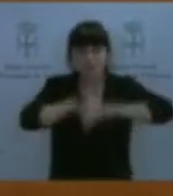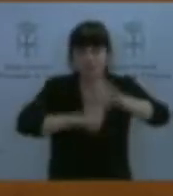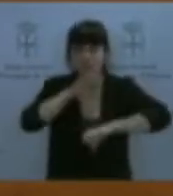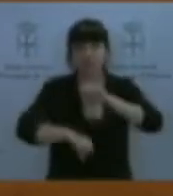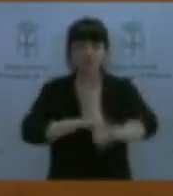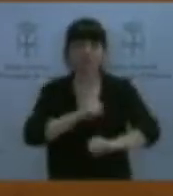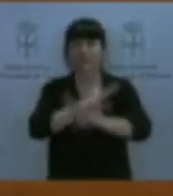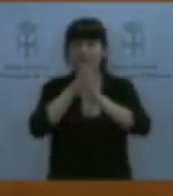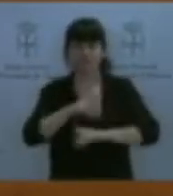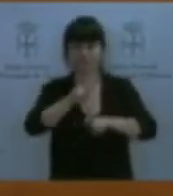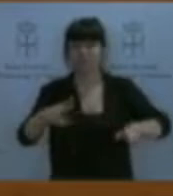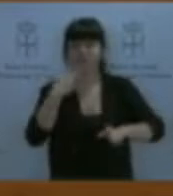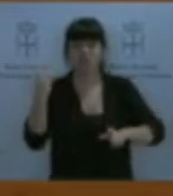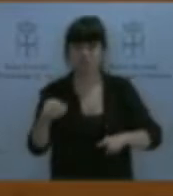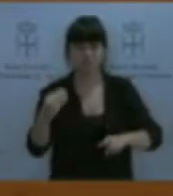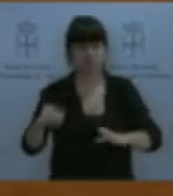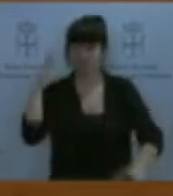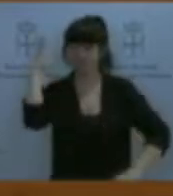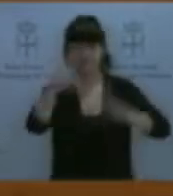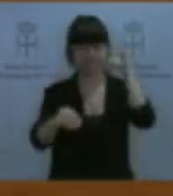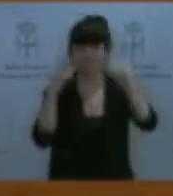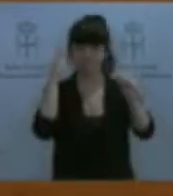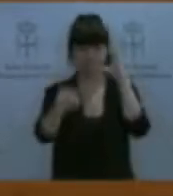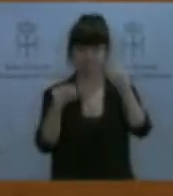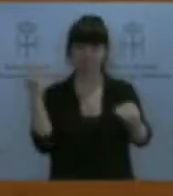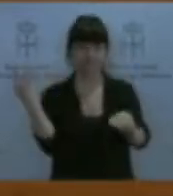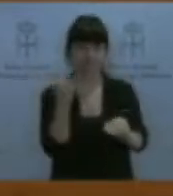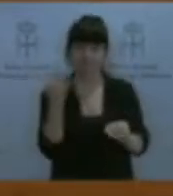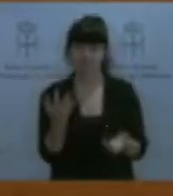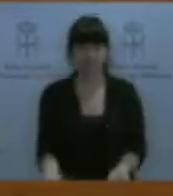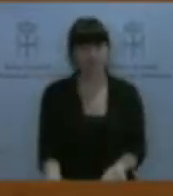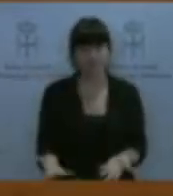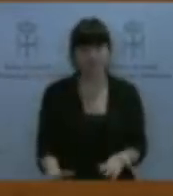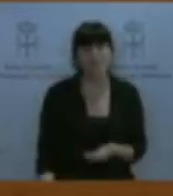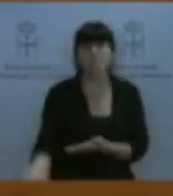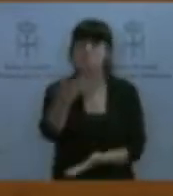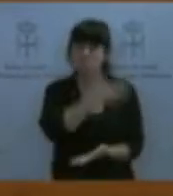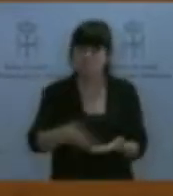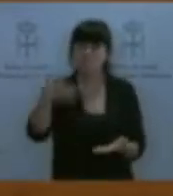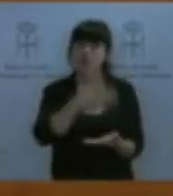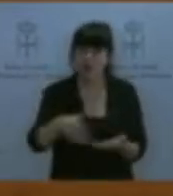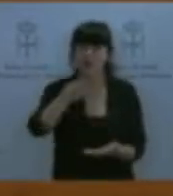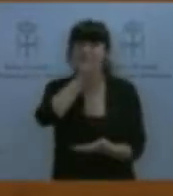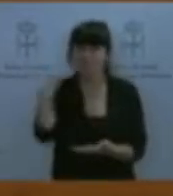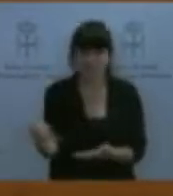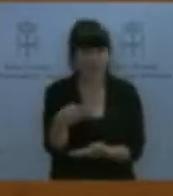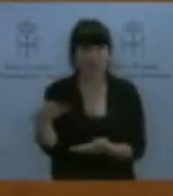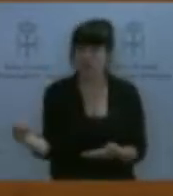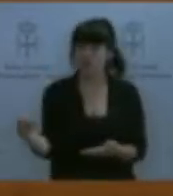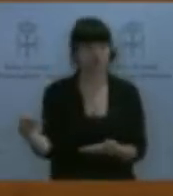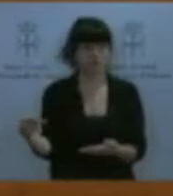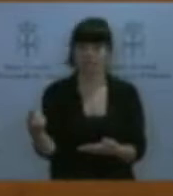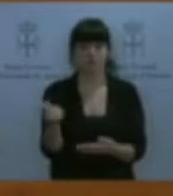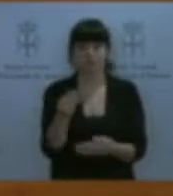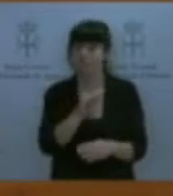emigración. Hablamos de miles de millones de euros que deberían haberse utilizado para garantizar una reconversión industrial, derrochados